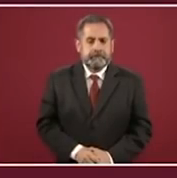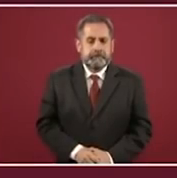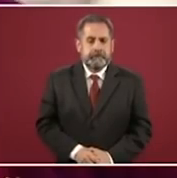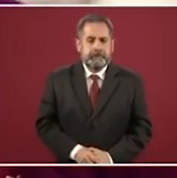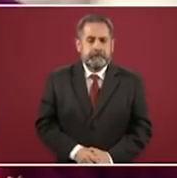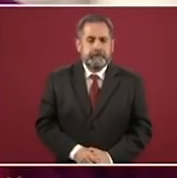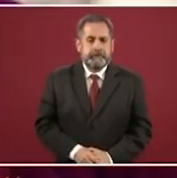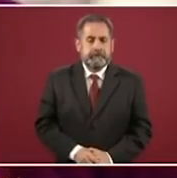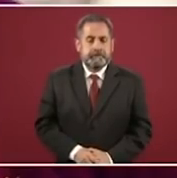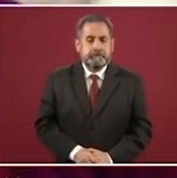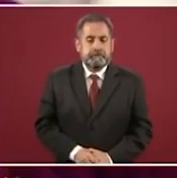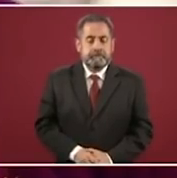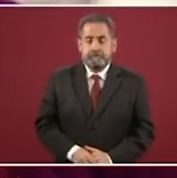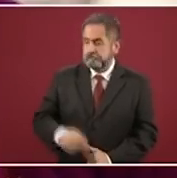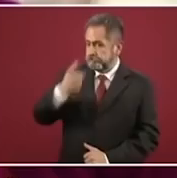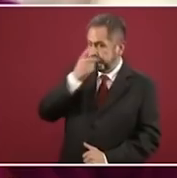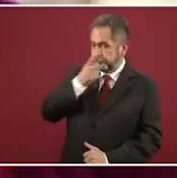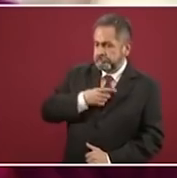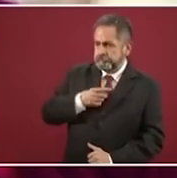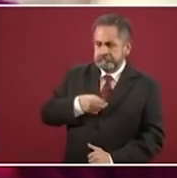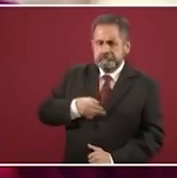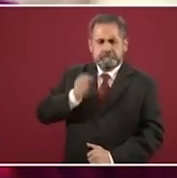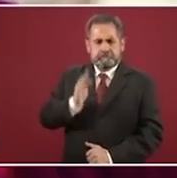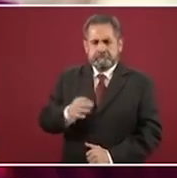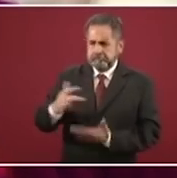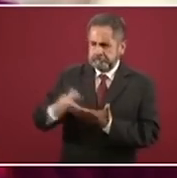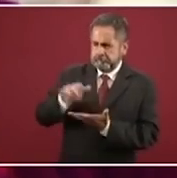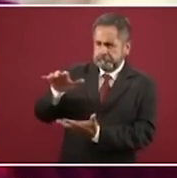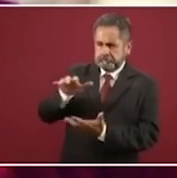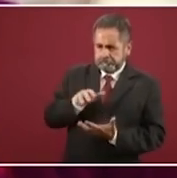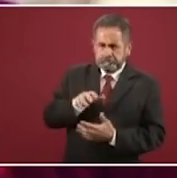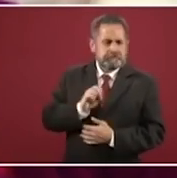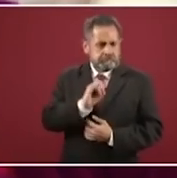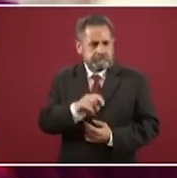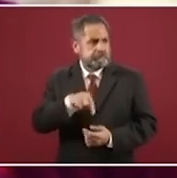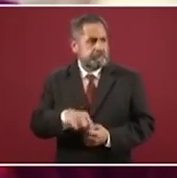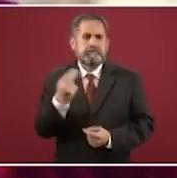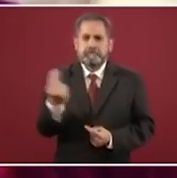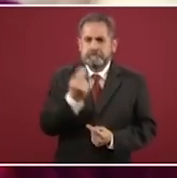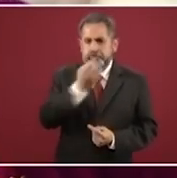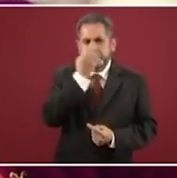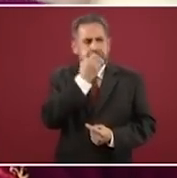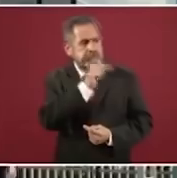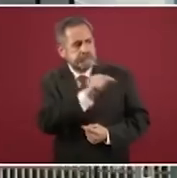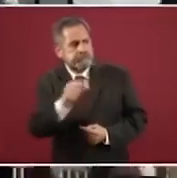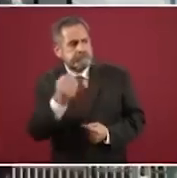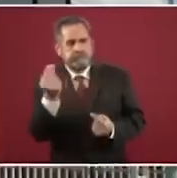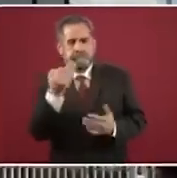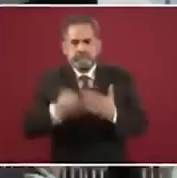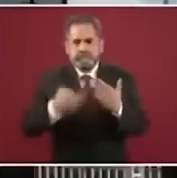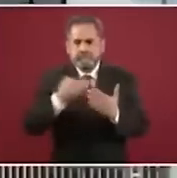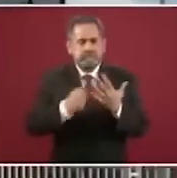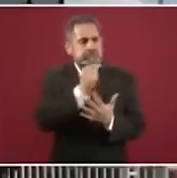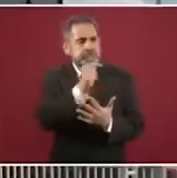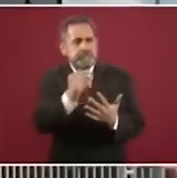Nos dijeron que pues aceptamos el apoyo porque aquí hay muchas necesidades, que hace falta la escuela. Pues